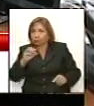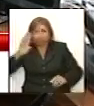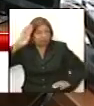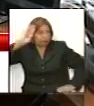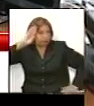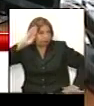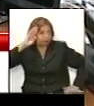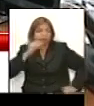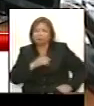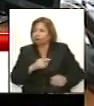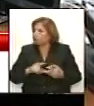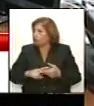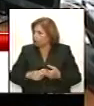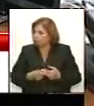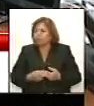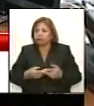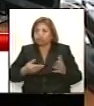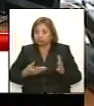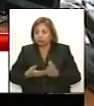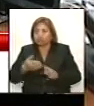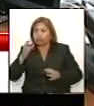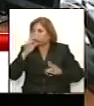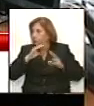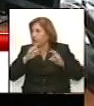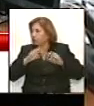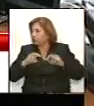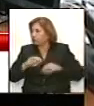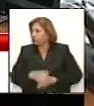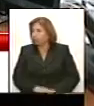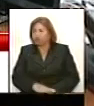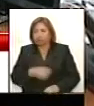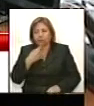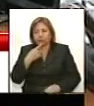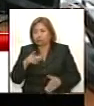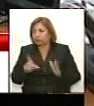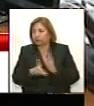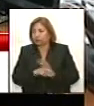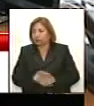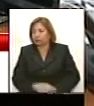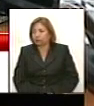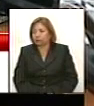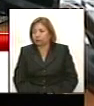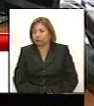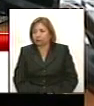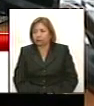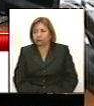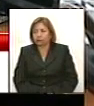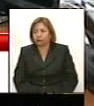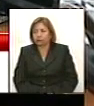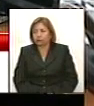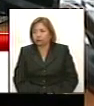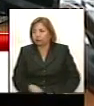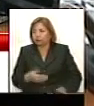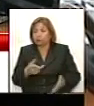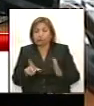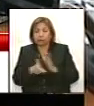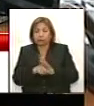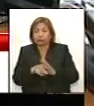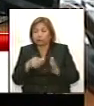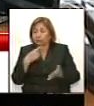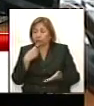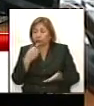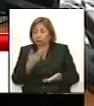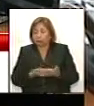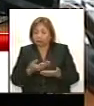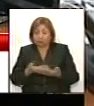que se inicie el canal de investigación. Eso dice la ley, no es una sugerencia del despacho. Y la ley está vigente para quien la